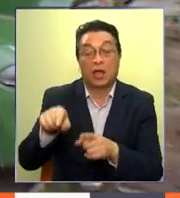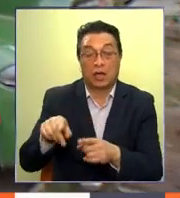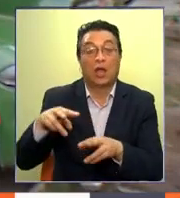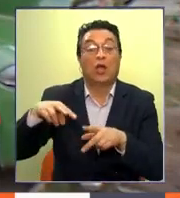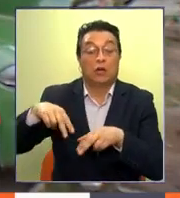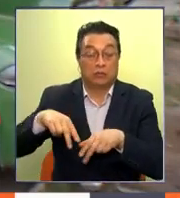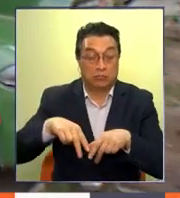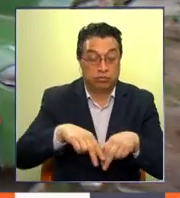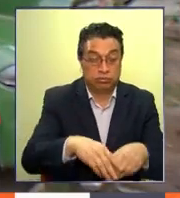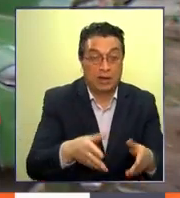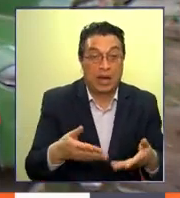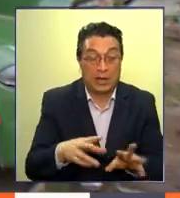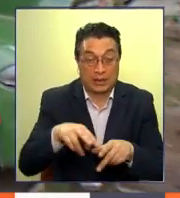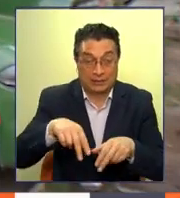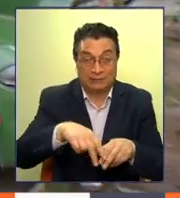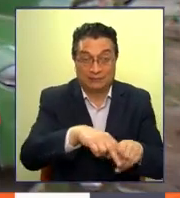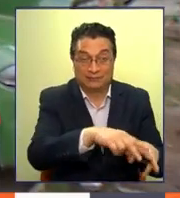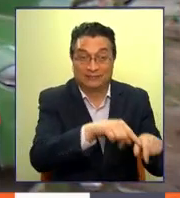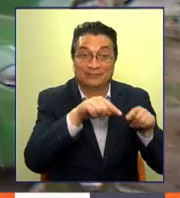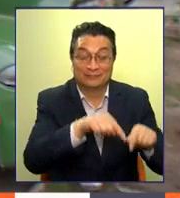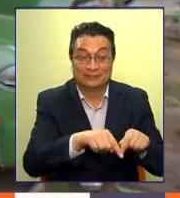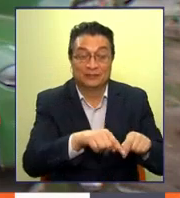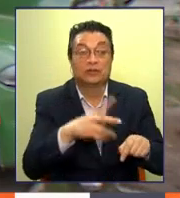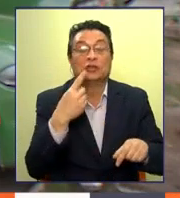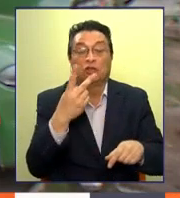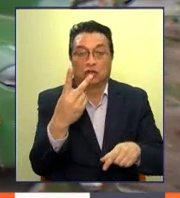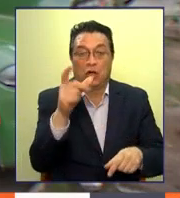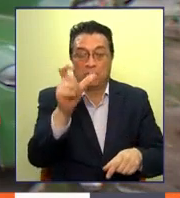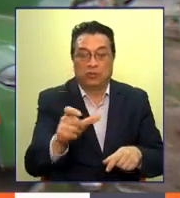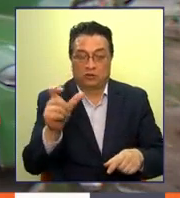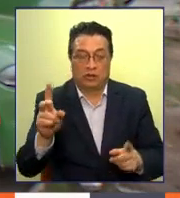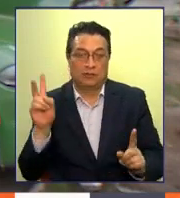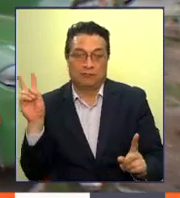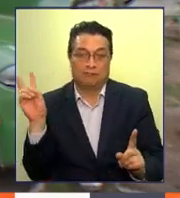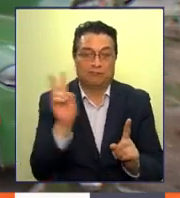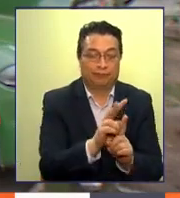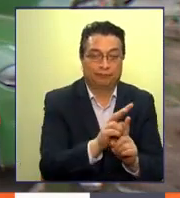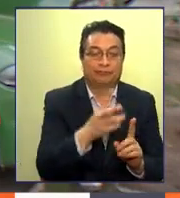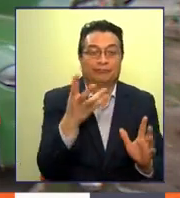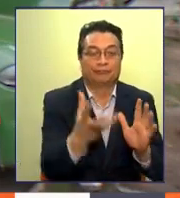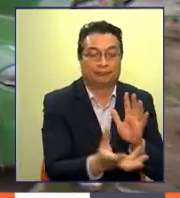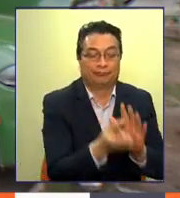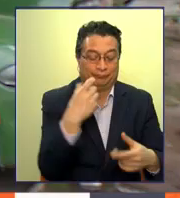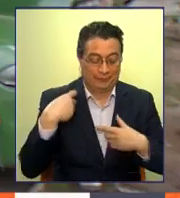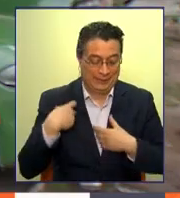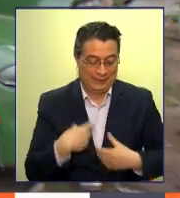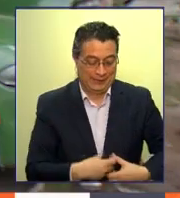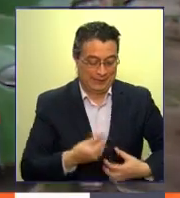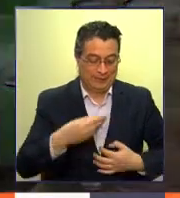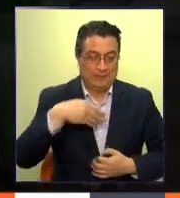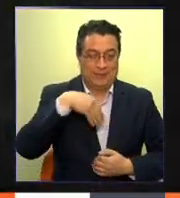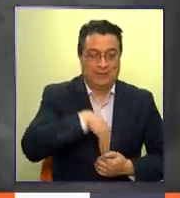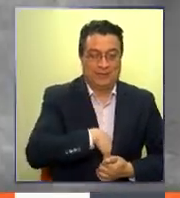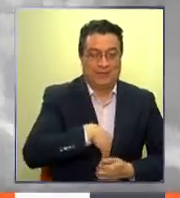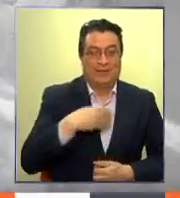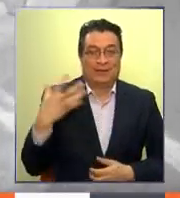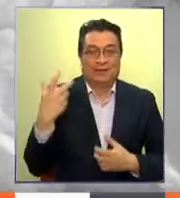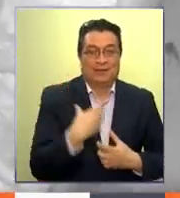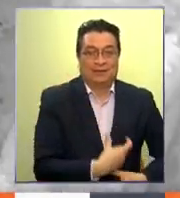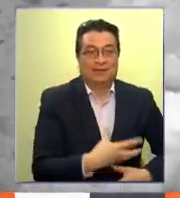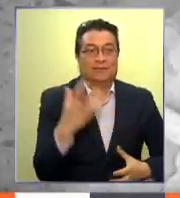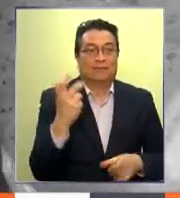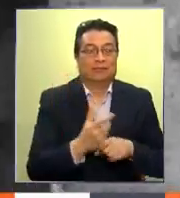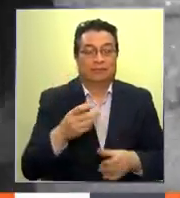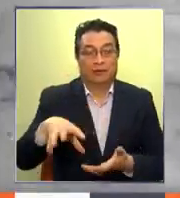trasladaba a una calle determinada de la comuna, es abordada por dos delincuentes quienes le sustraen el banano donde llevaba esta cantidad de dinero. Ocurrió en